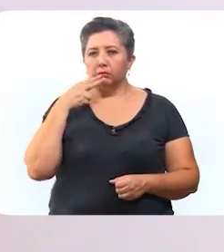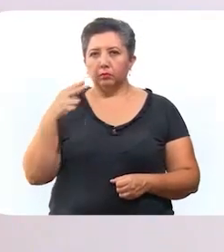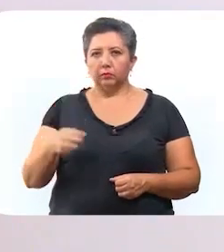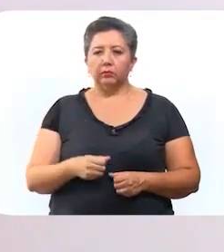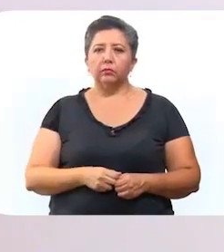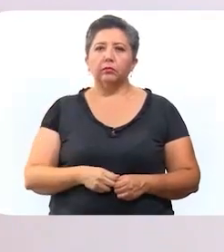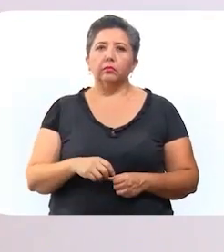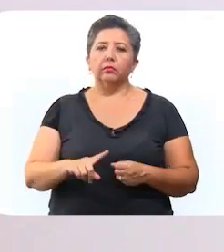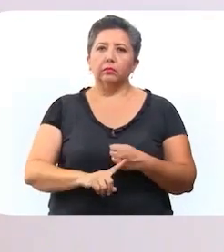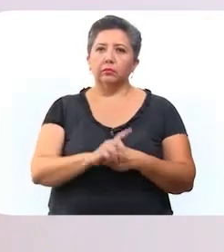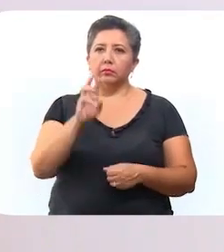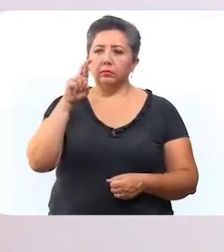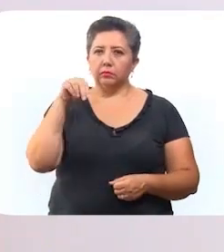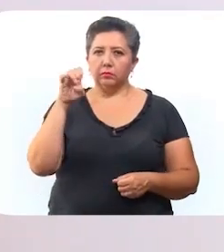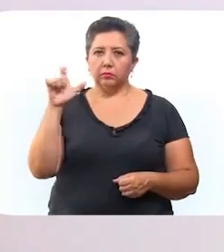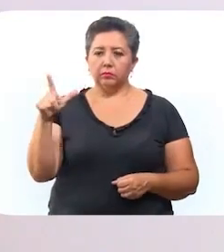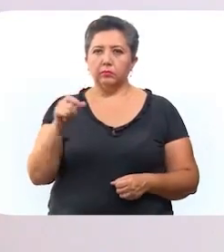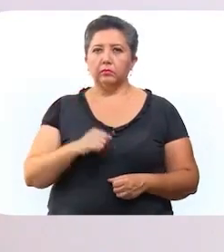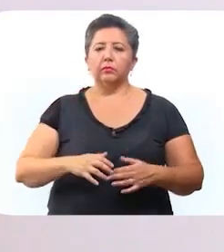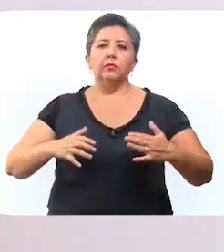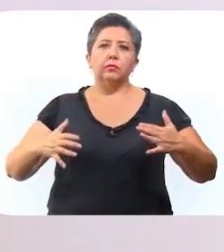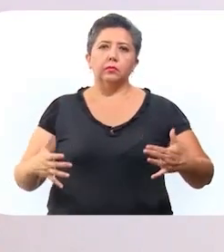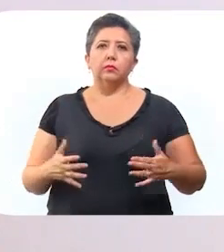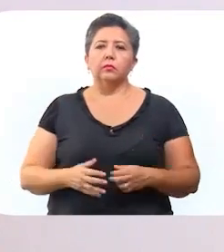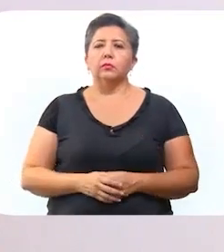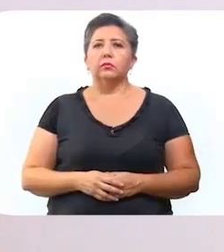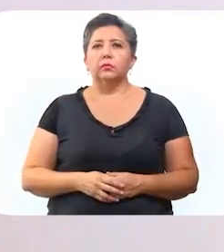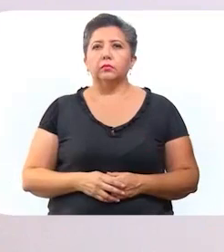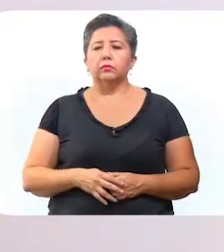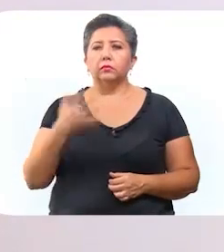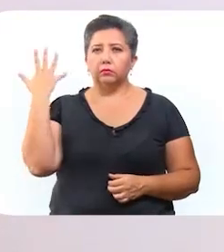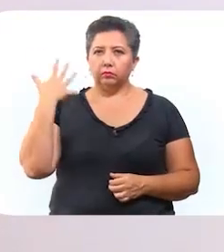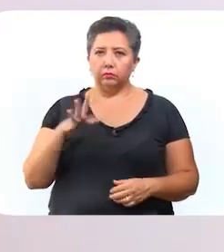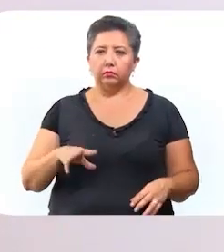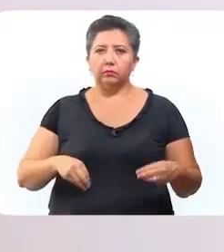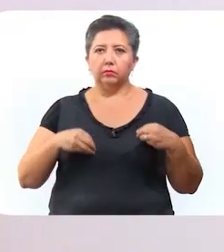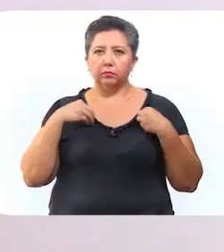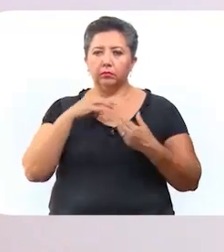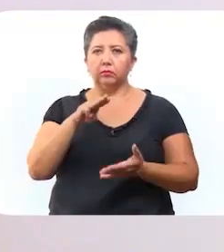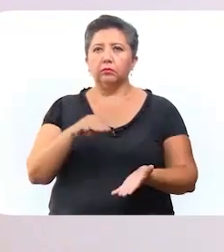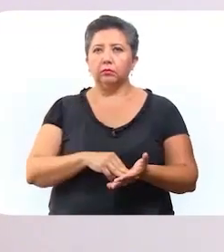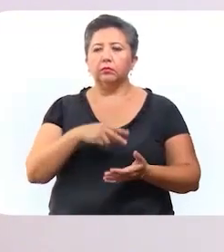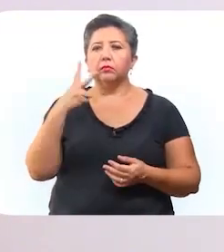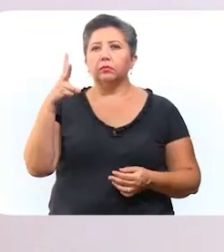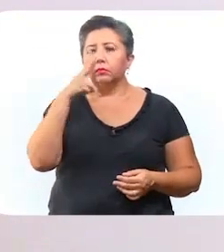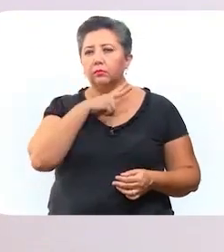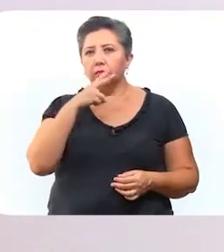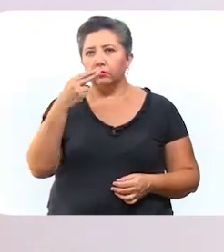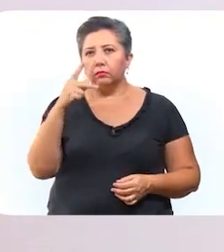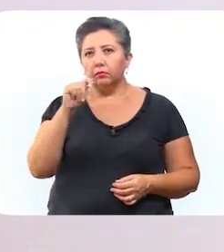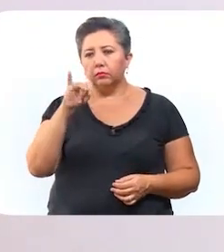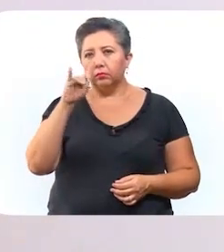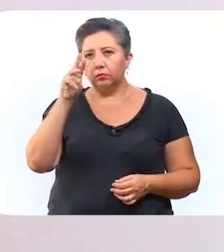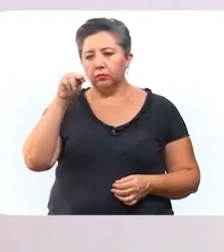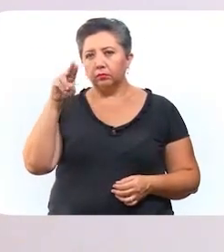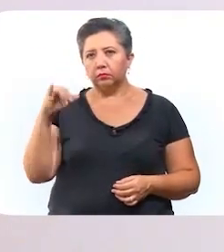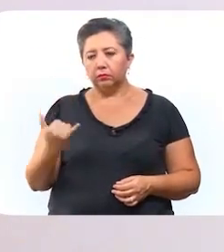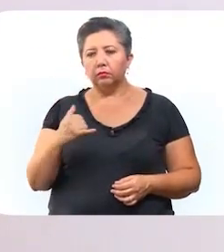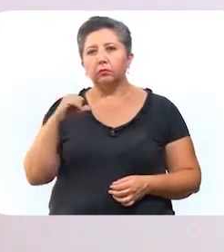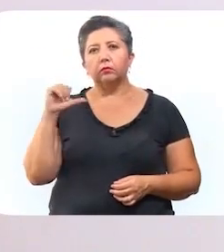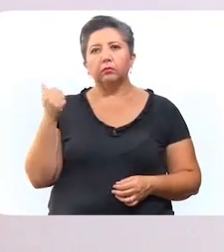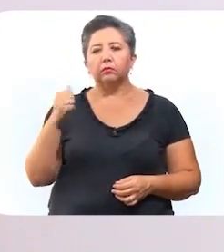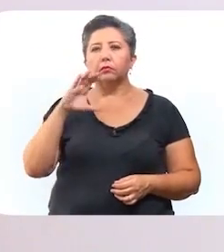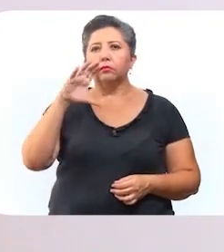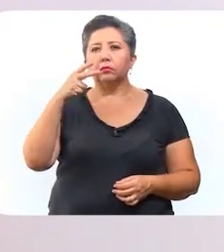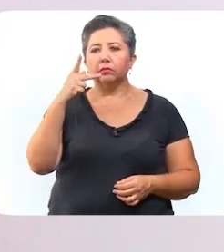tabaquismo, insuficiencia renal crónica y obesidad. 10 residían en Mérida, 2 en Valladolid, 1 en Timucuy, 1 en Chapap,